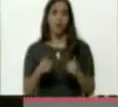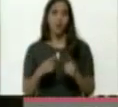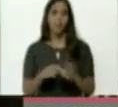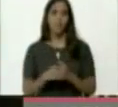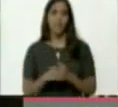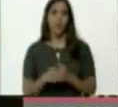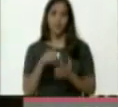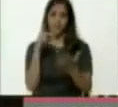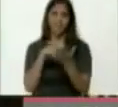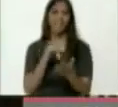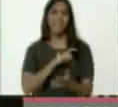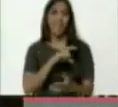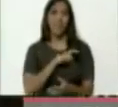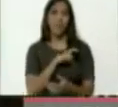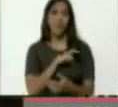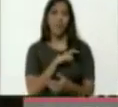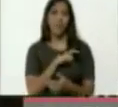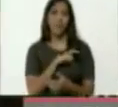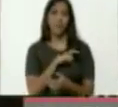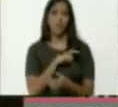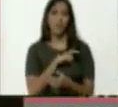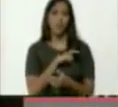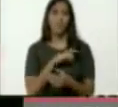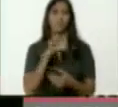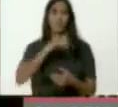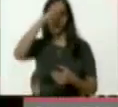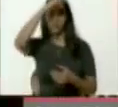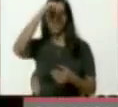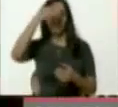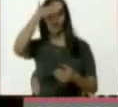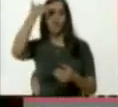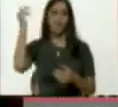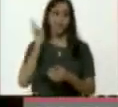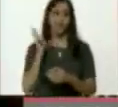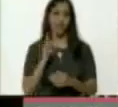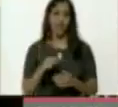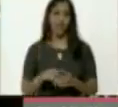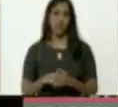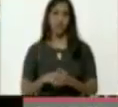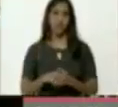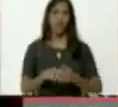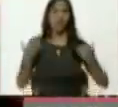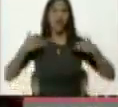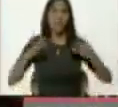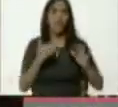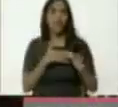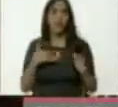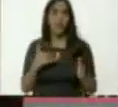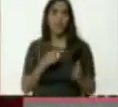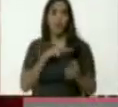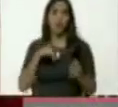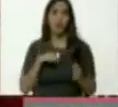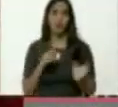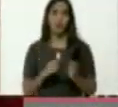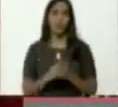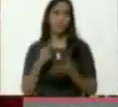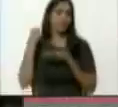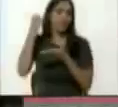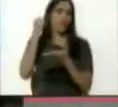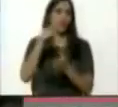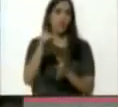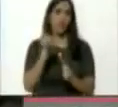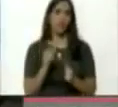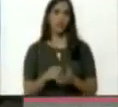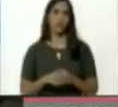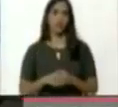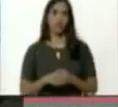llegue enero, el señor Donald Trump se va a olvidar de Venezuela, a menos que quiera convertirnos nosotros en el trofeo de él. Yo creo que quedan menos